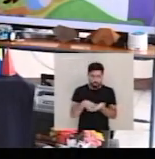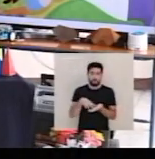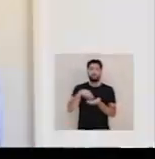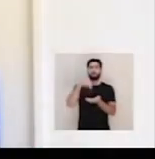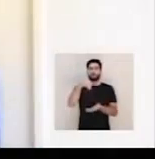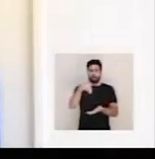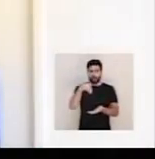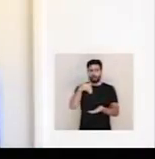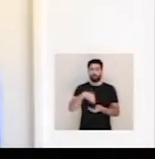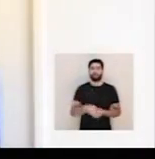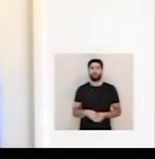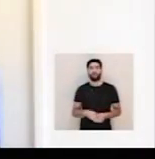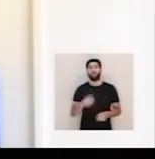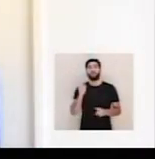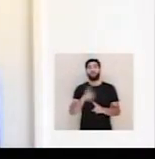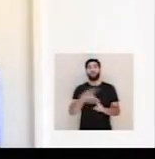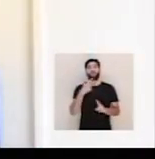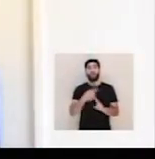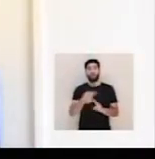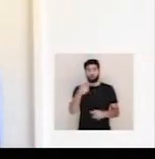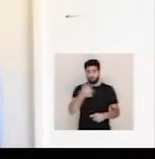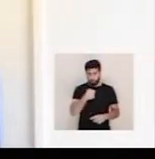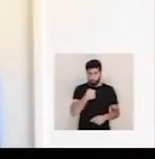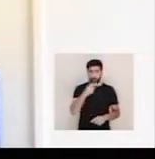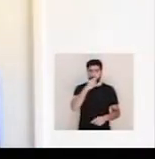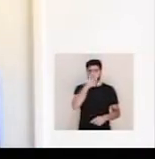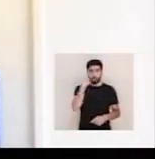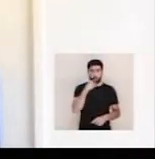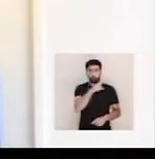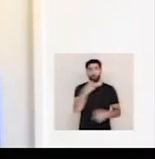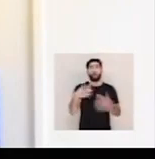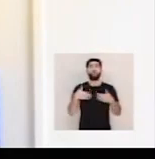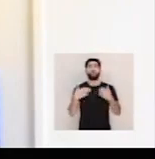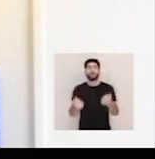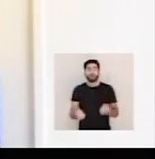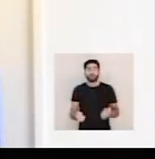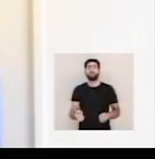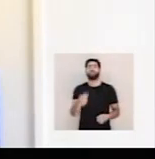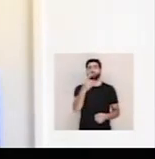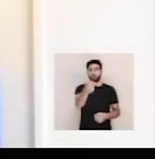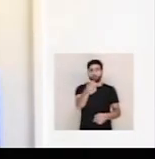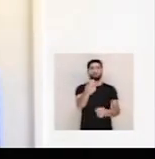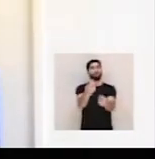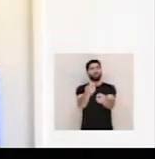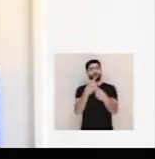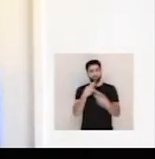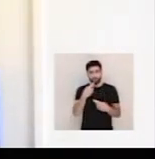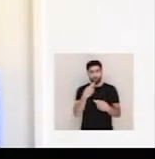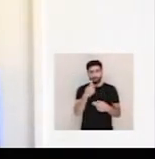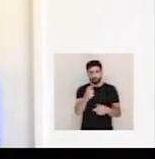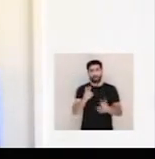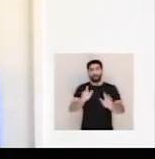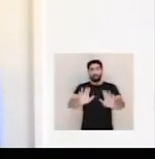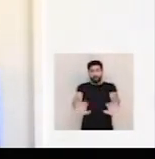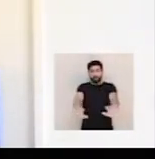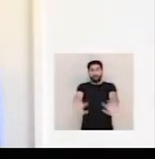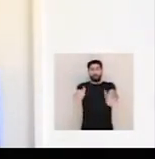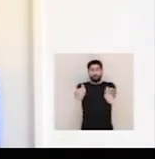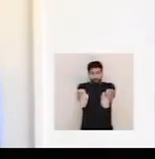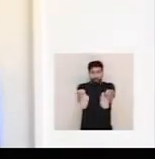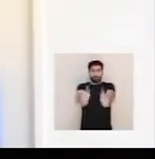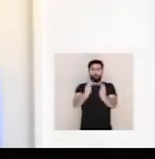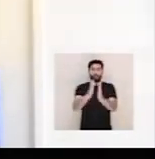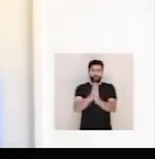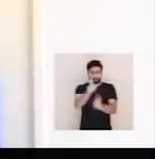¿Sí? Cuando yo pregunte, hola a todos, ¿cómo están? Ustedes allá en casita, estiran manitas,